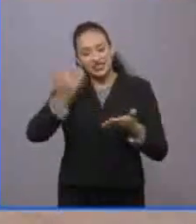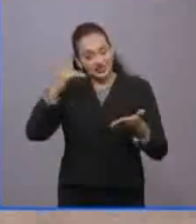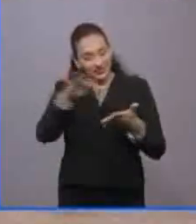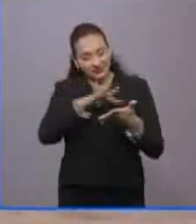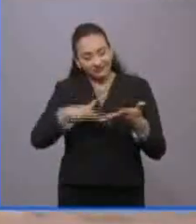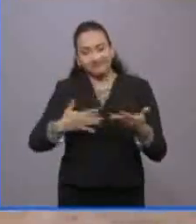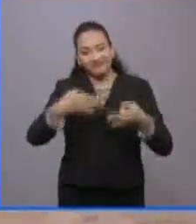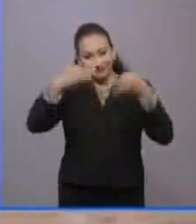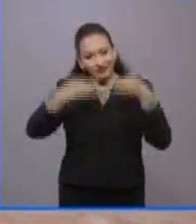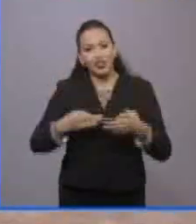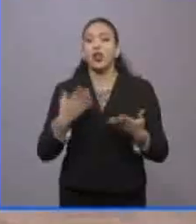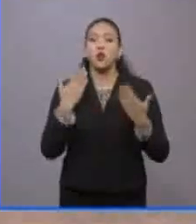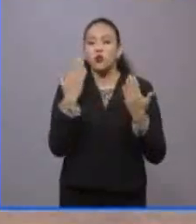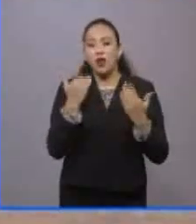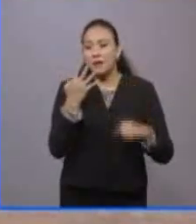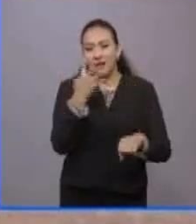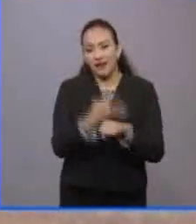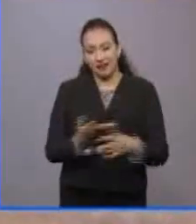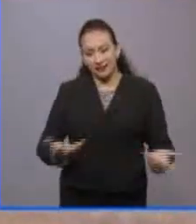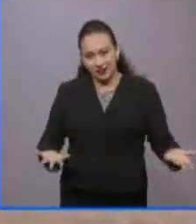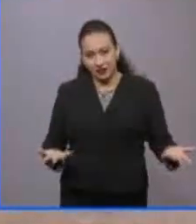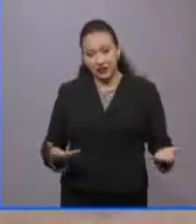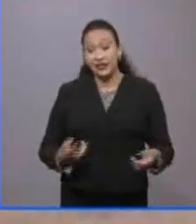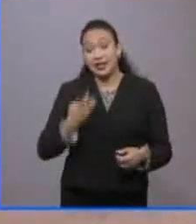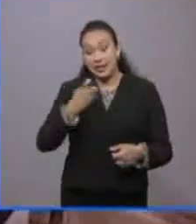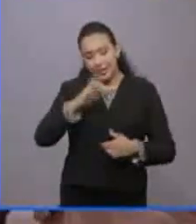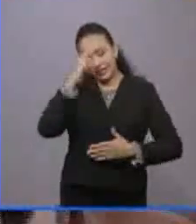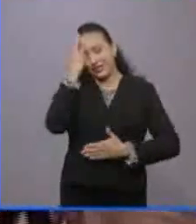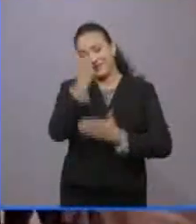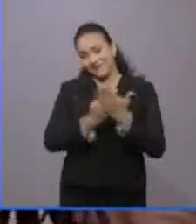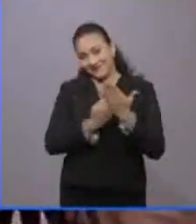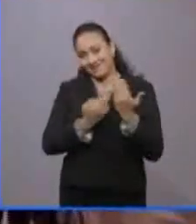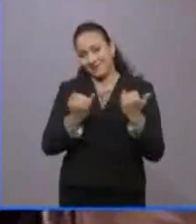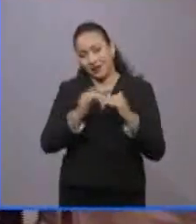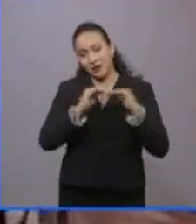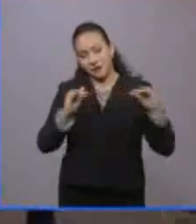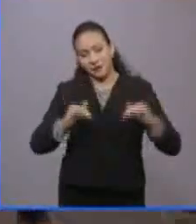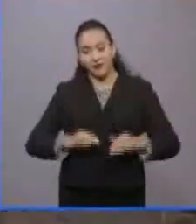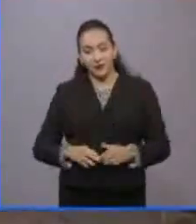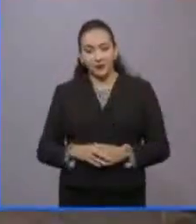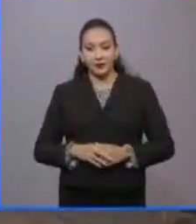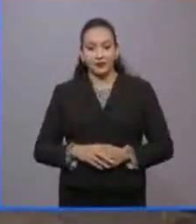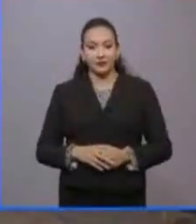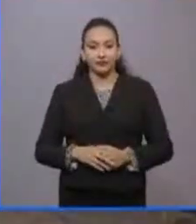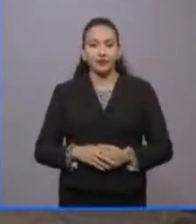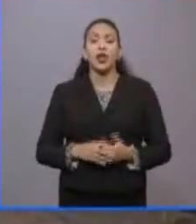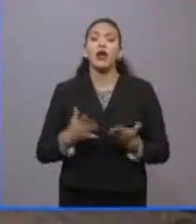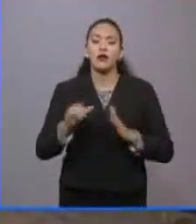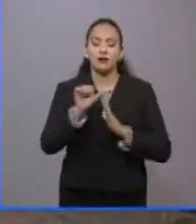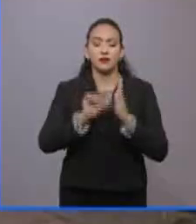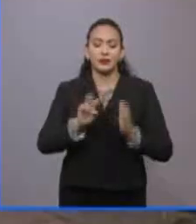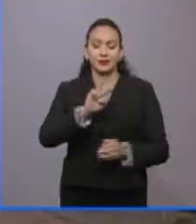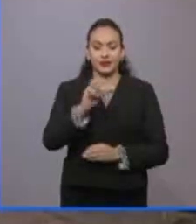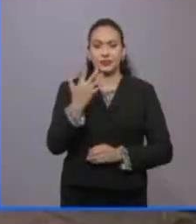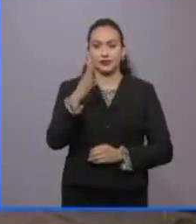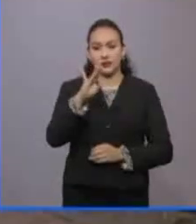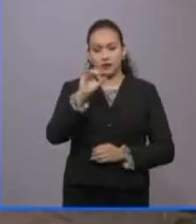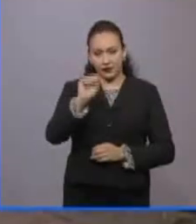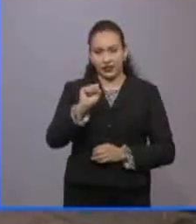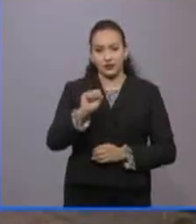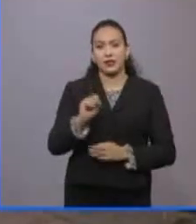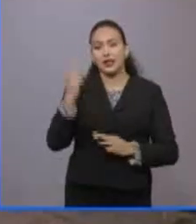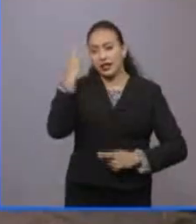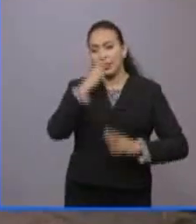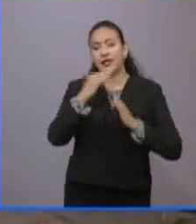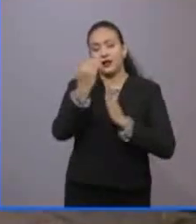para individualizar la sanción, lo que violaba el principio de proporcionalidad. Del artículo 205 bis, invalidó